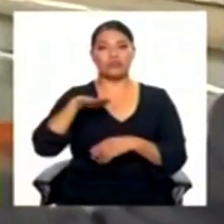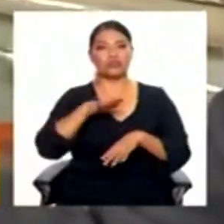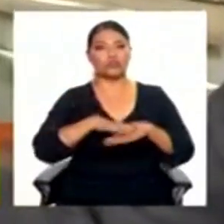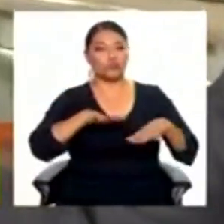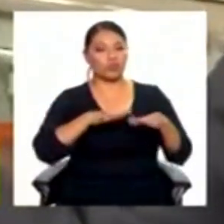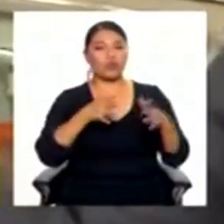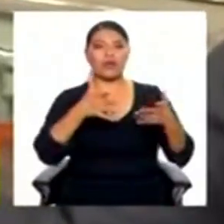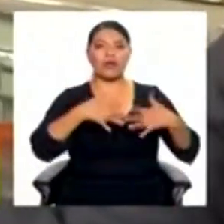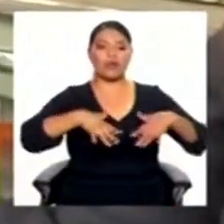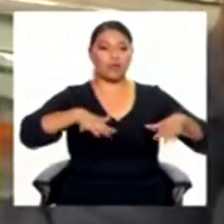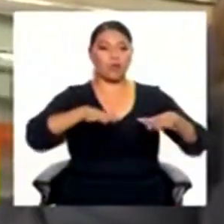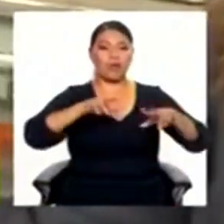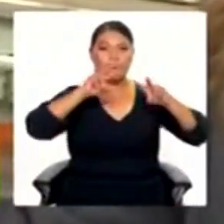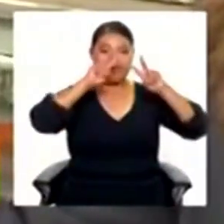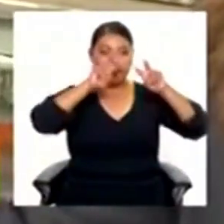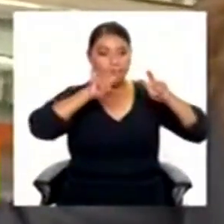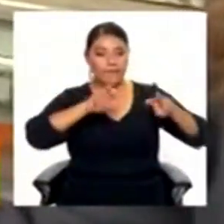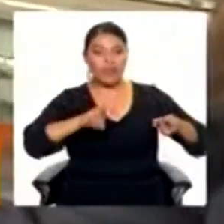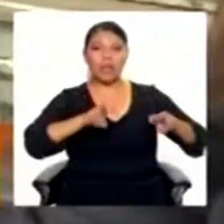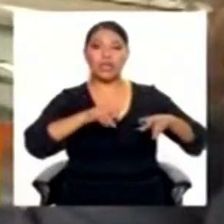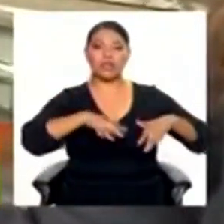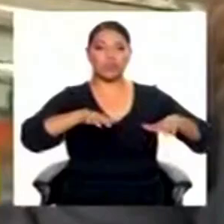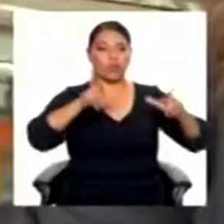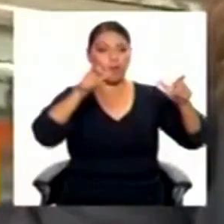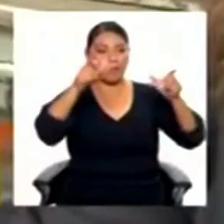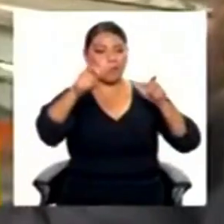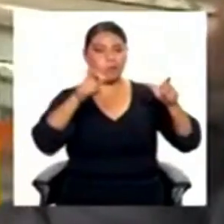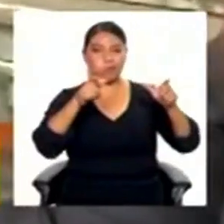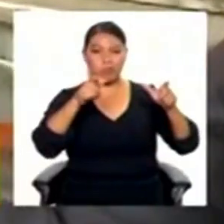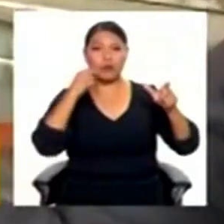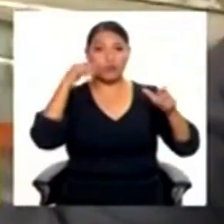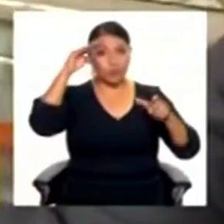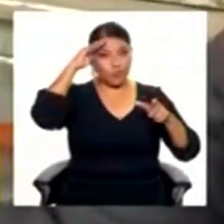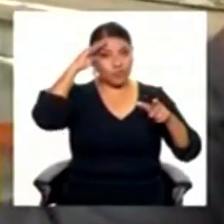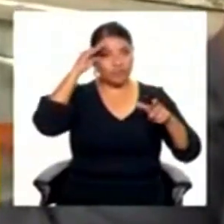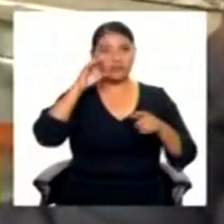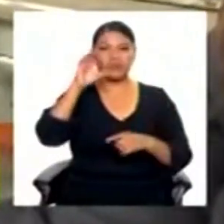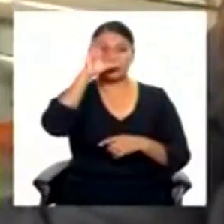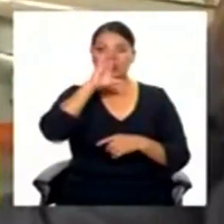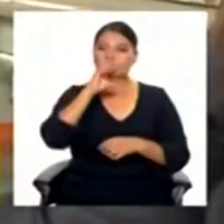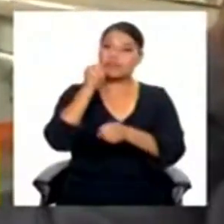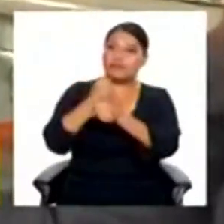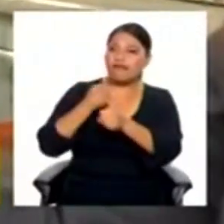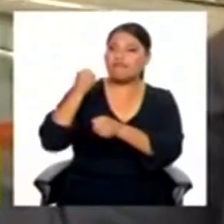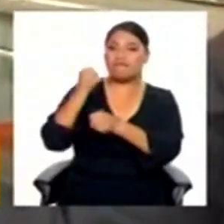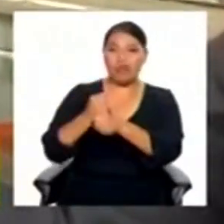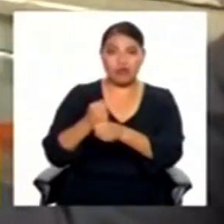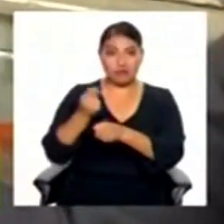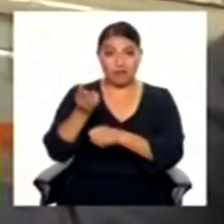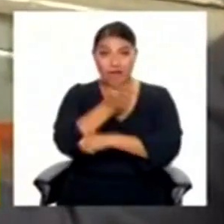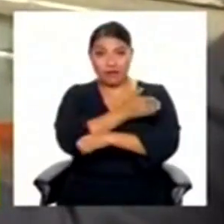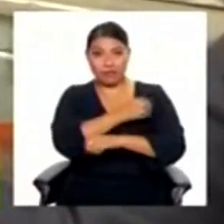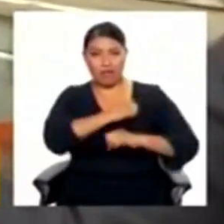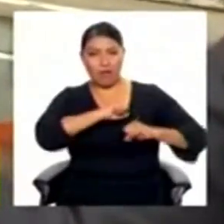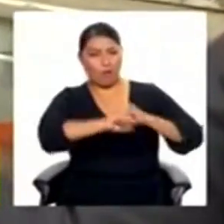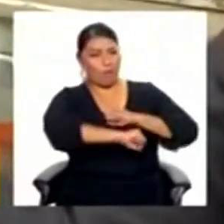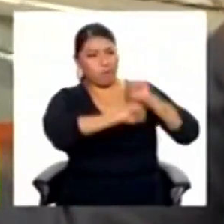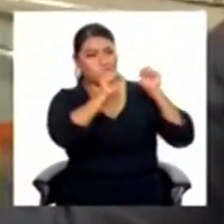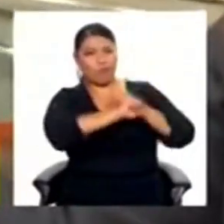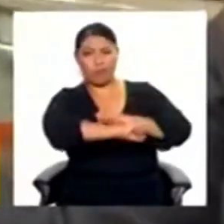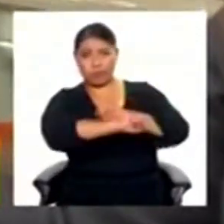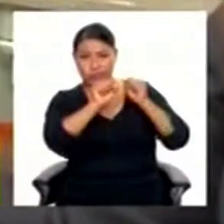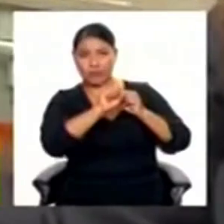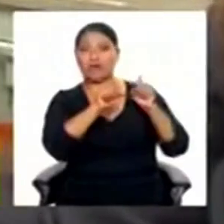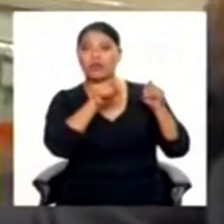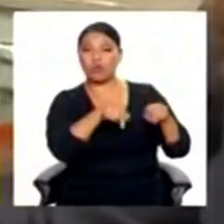sistema de investigación y de orden público de la Policía Nacional estamos trabajando frente a los últimos acontecimientos que vienen. Ya tenemos